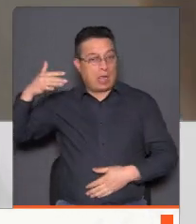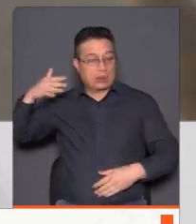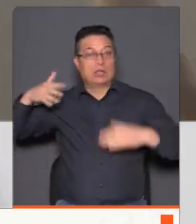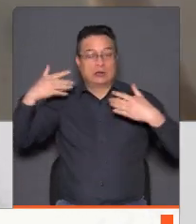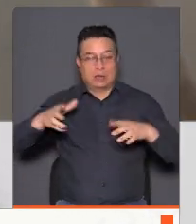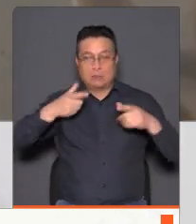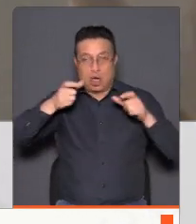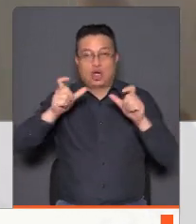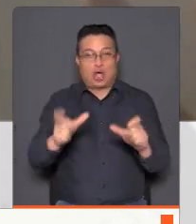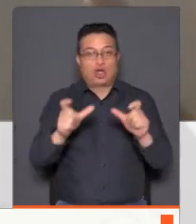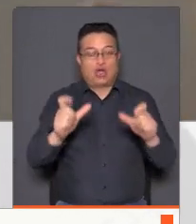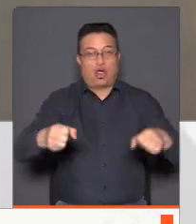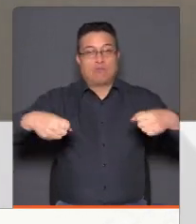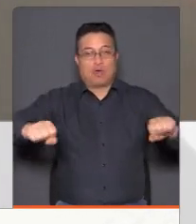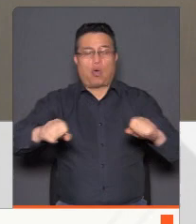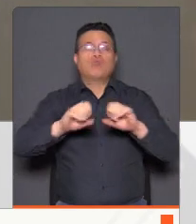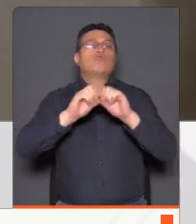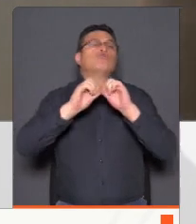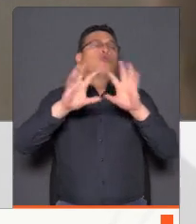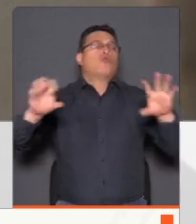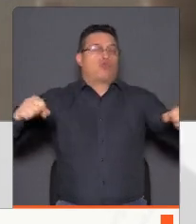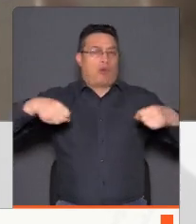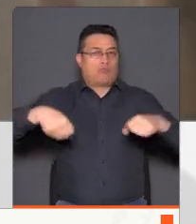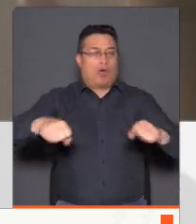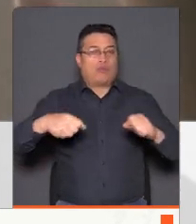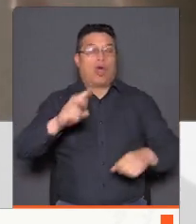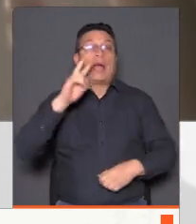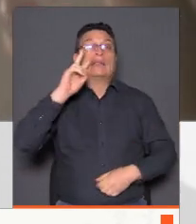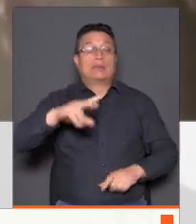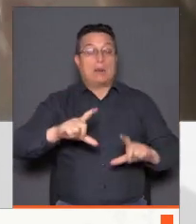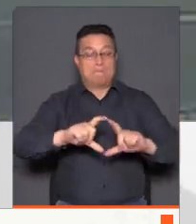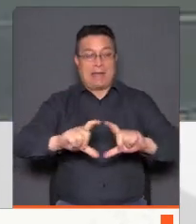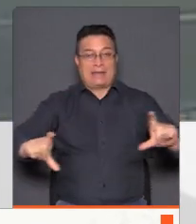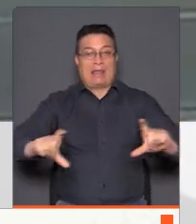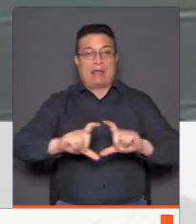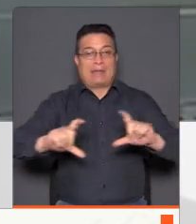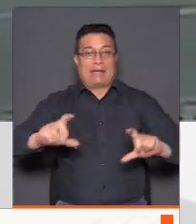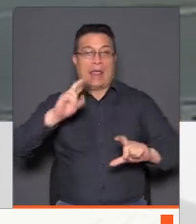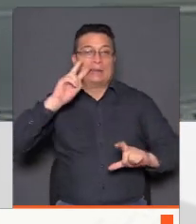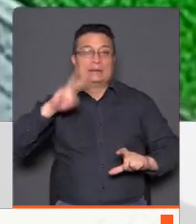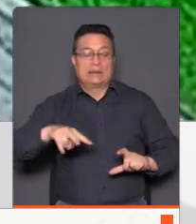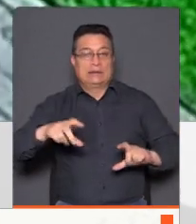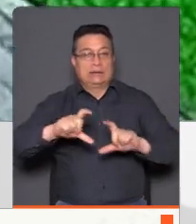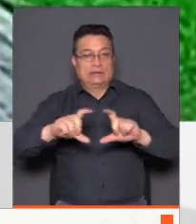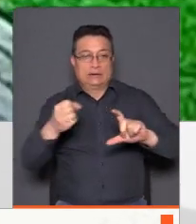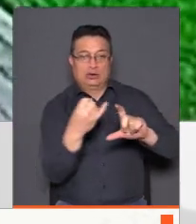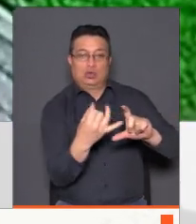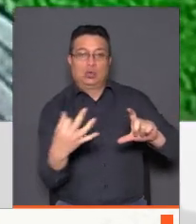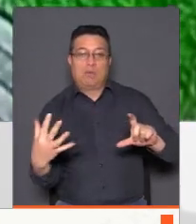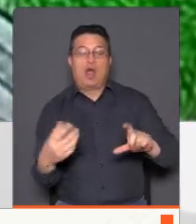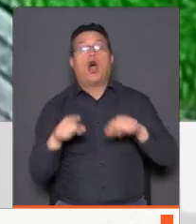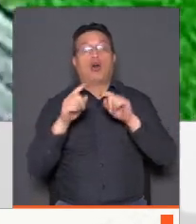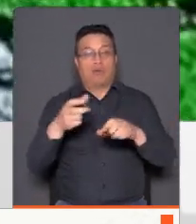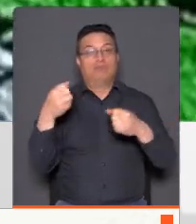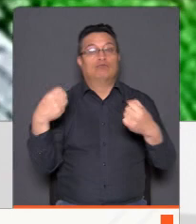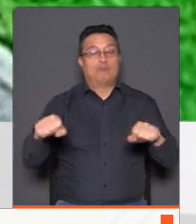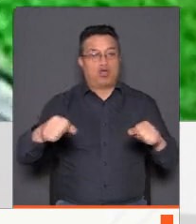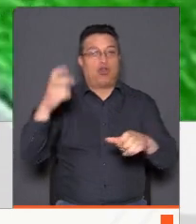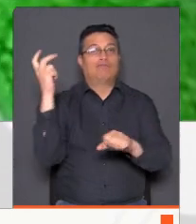las motocicletas. Hay mucha motocicleta que no está usando placa patente, hay mucha motocicleta que efectivamente son robadas y